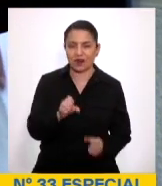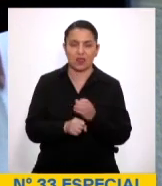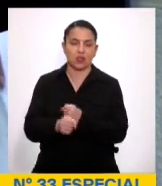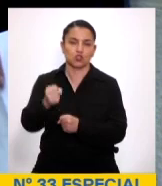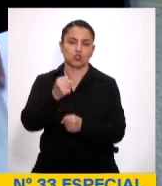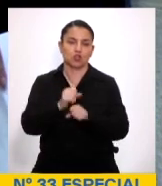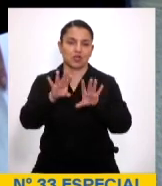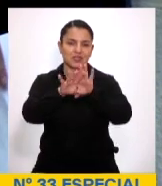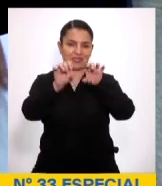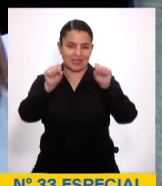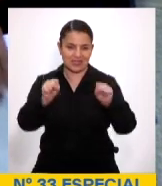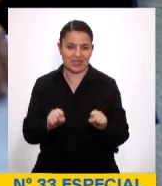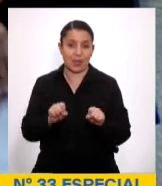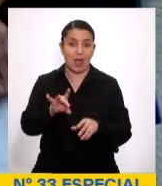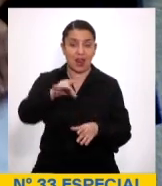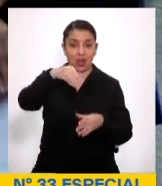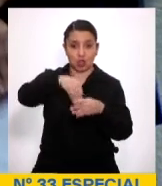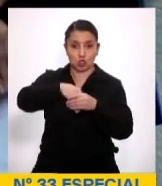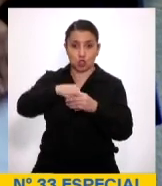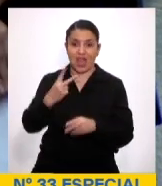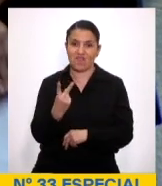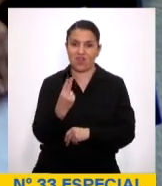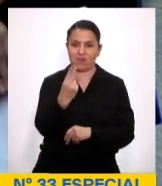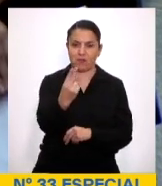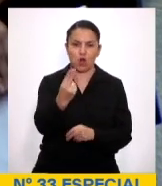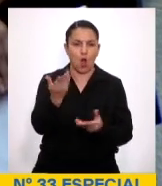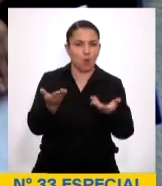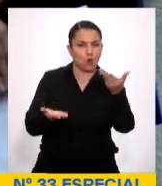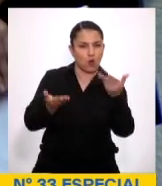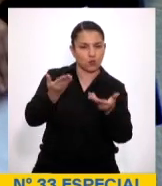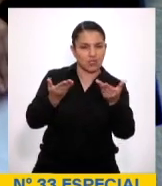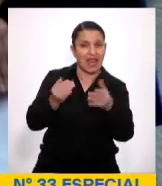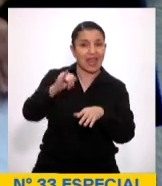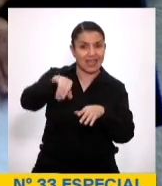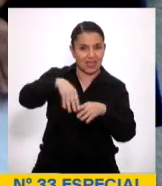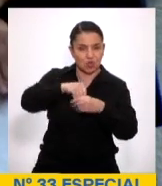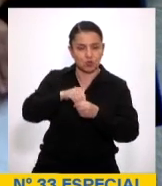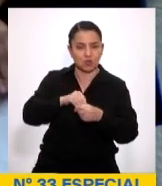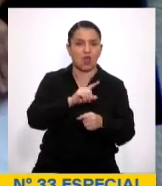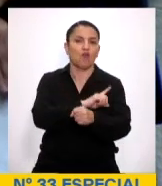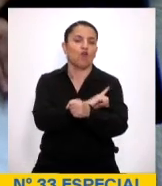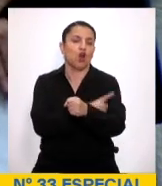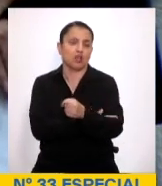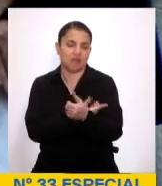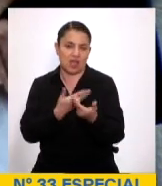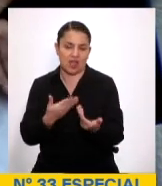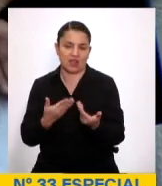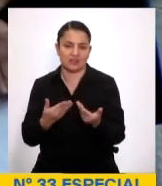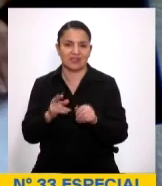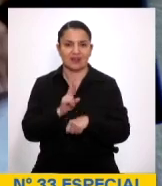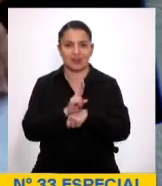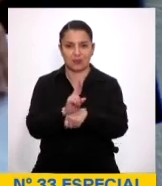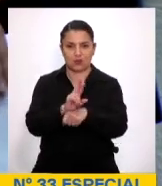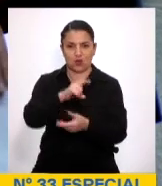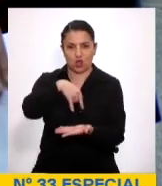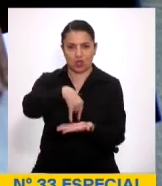electoral binominal por uno de carácter proporcional inclusivo y que fortalecía la representación del Congreso